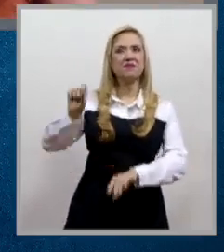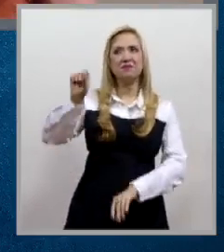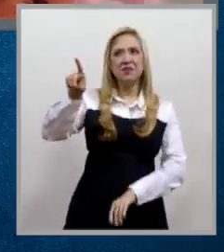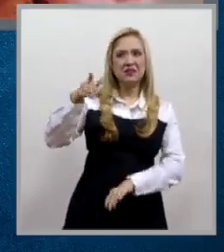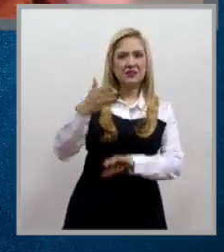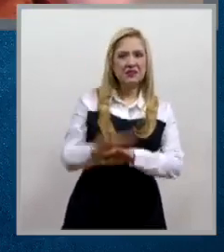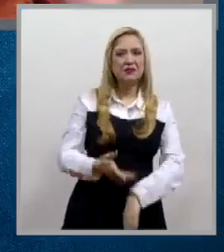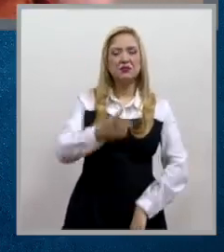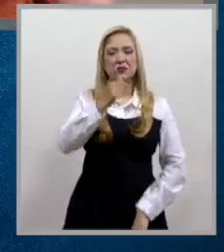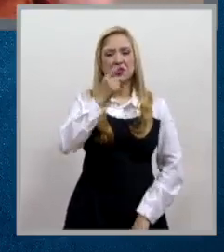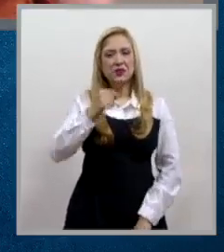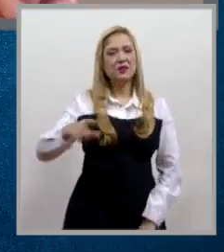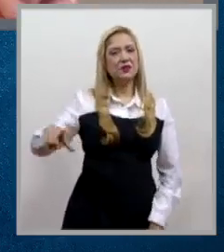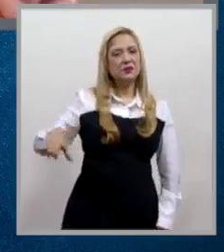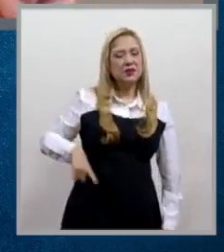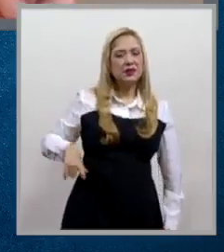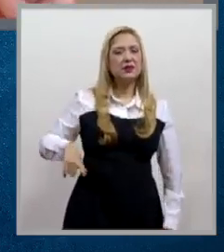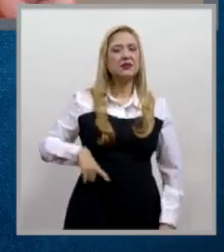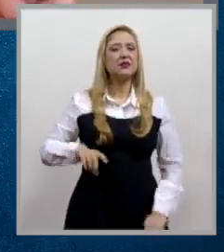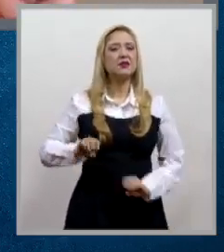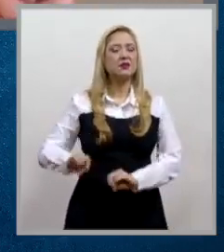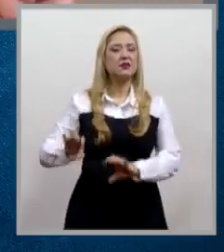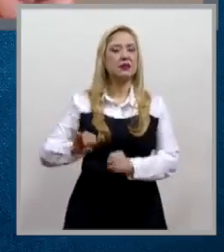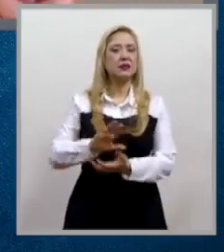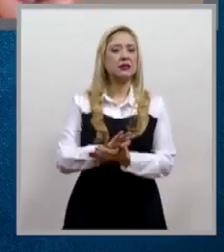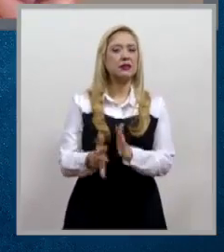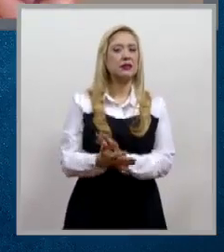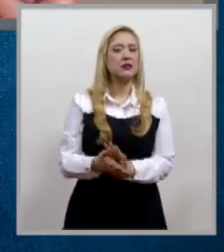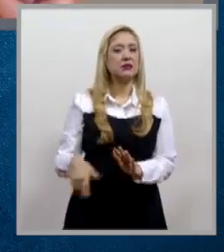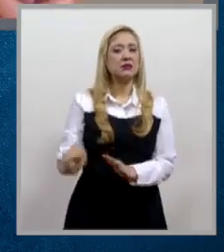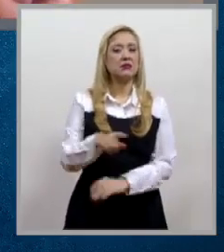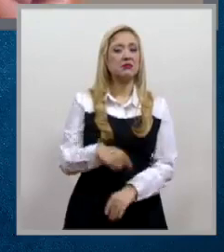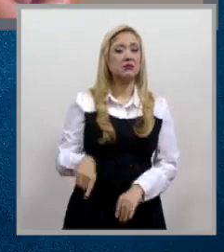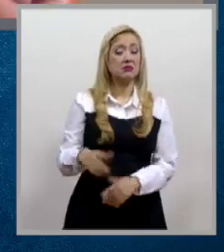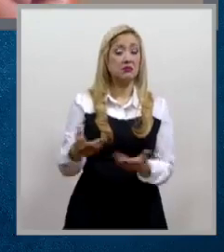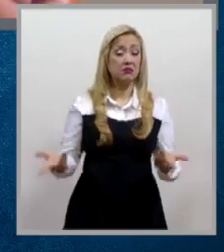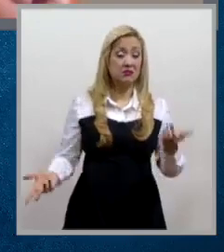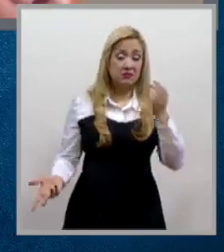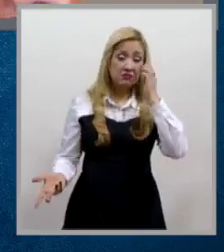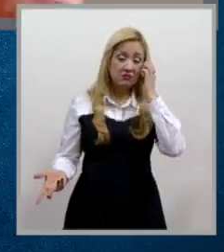social, que está vinculada eh, con estos